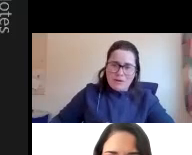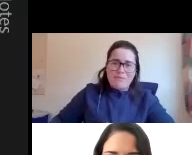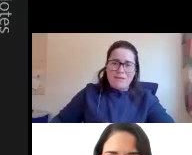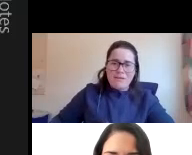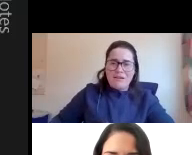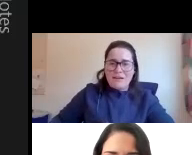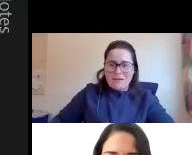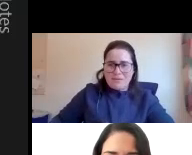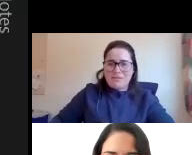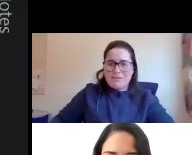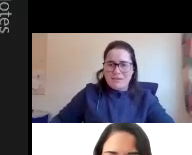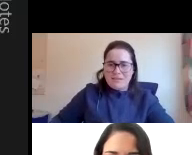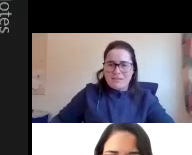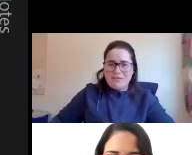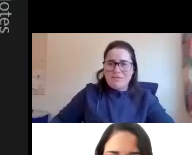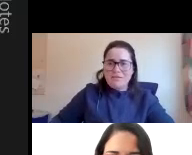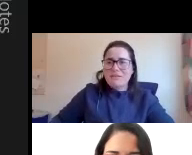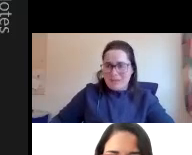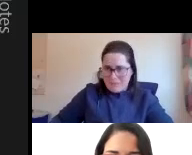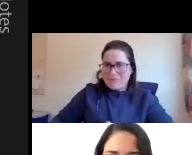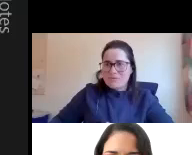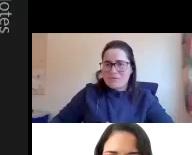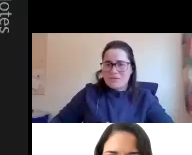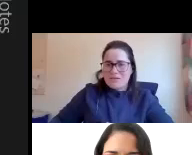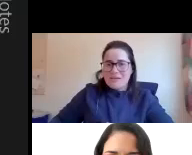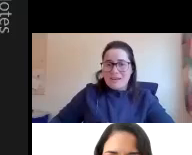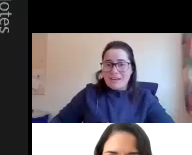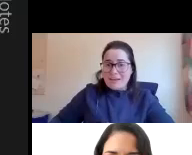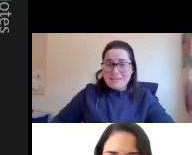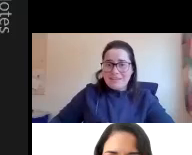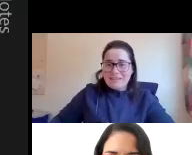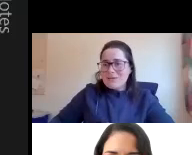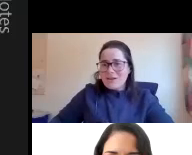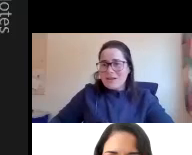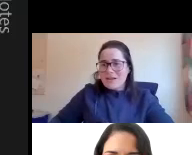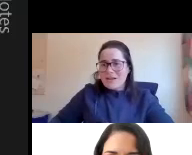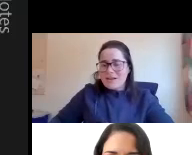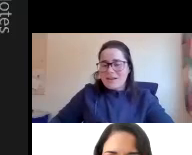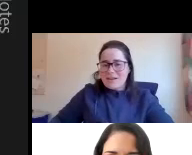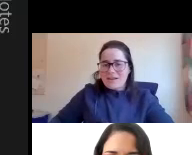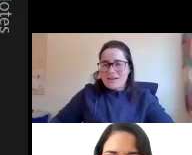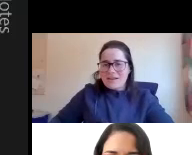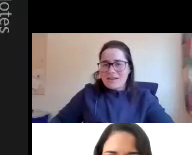hicieron nuevamente lagunas de estabilización, que también funcionan. En este caso,